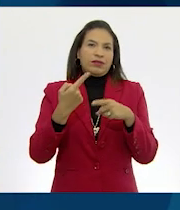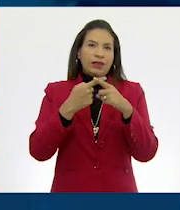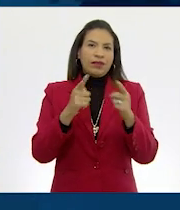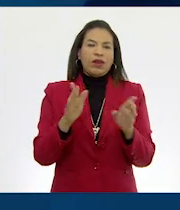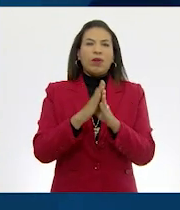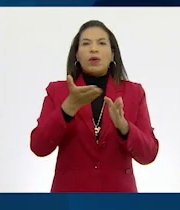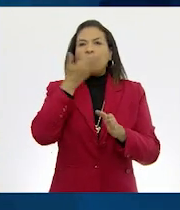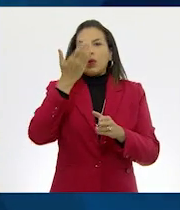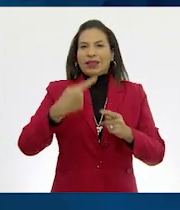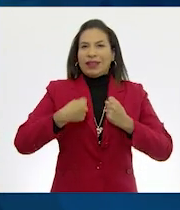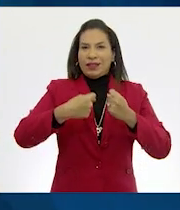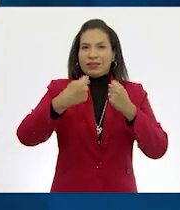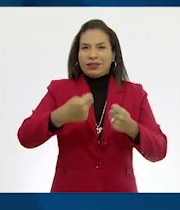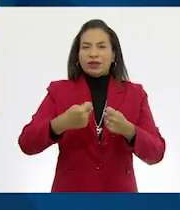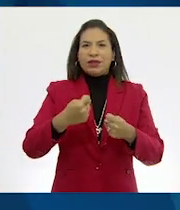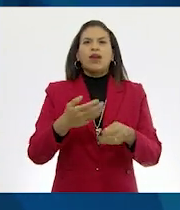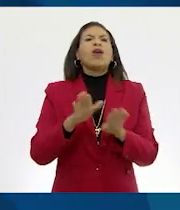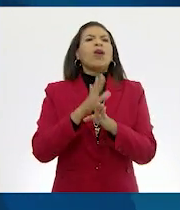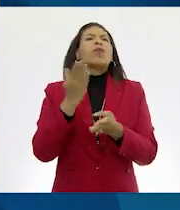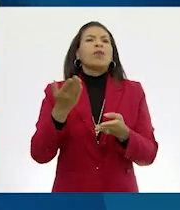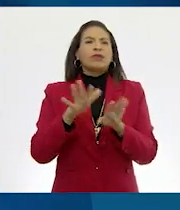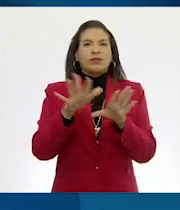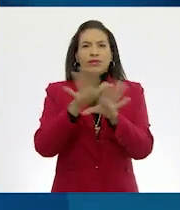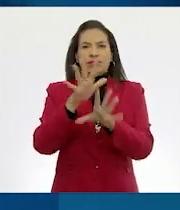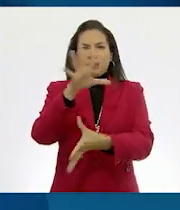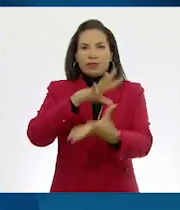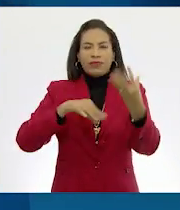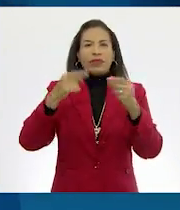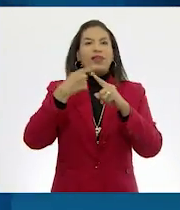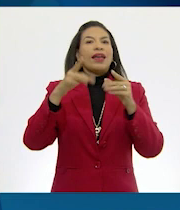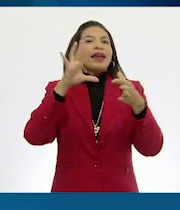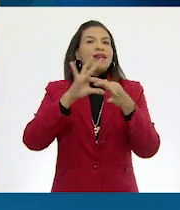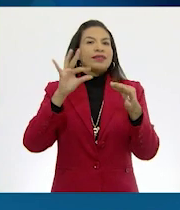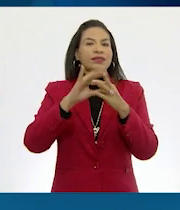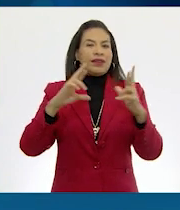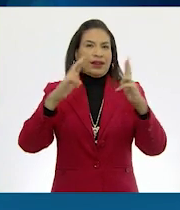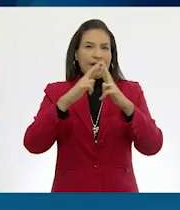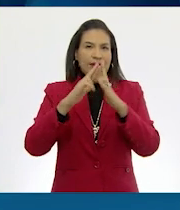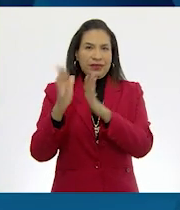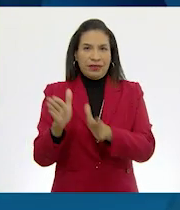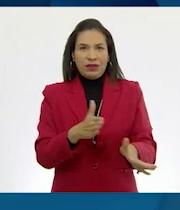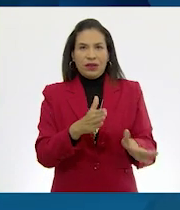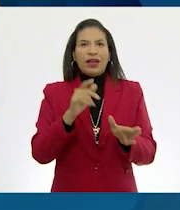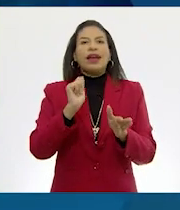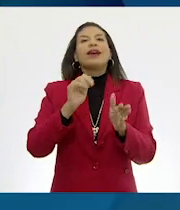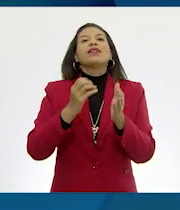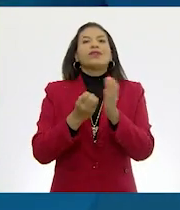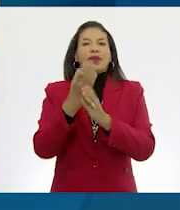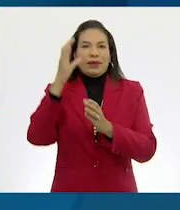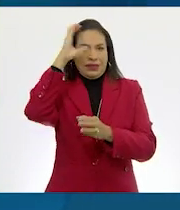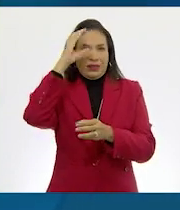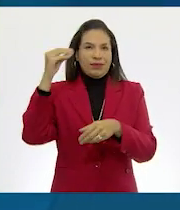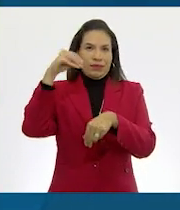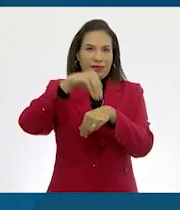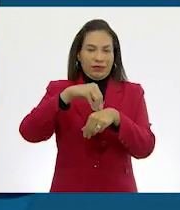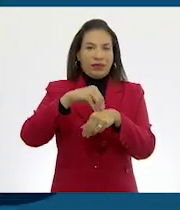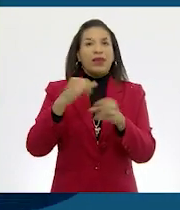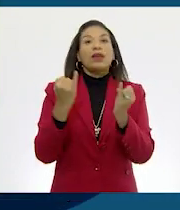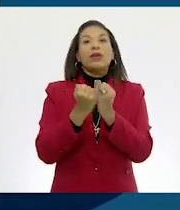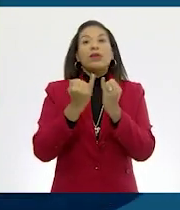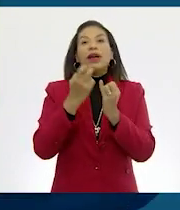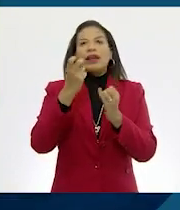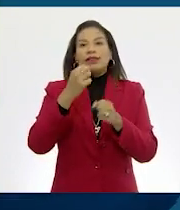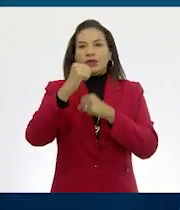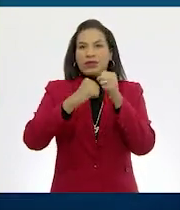de la tradicional, es decir, se sustituyeron las explicaciones religiosas por las científicas. Así,